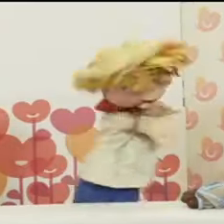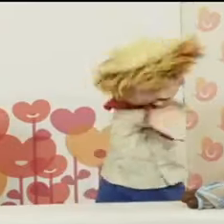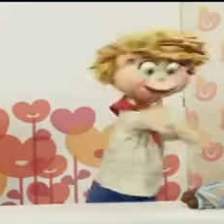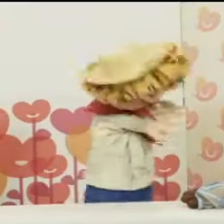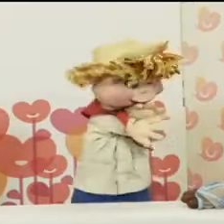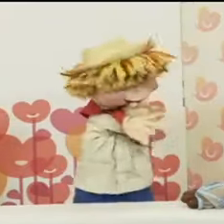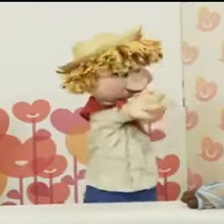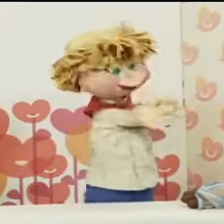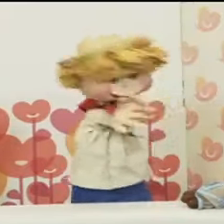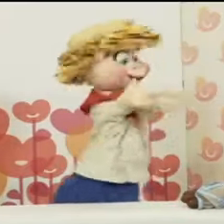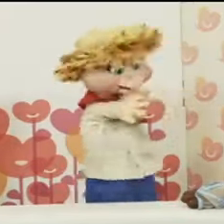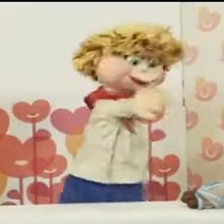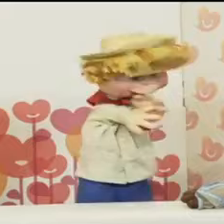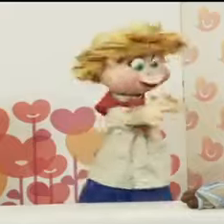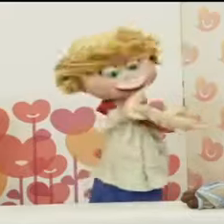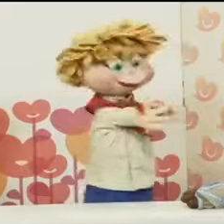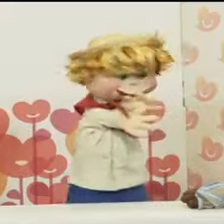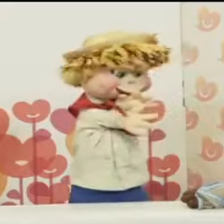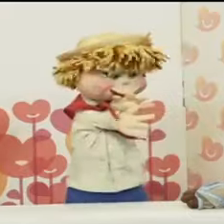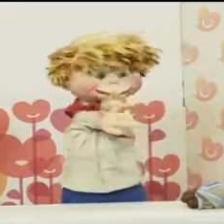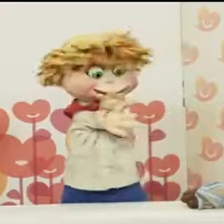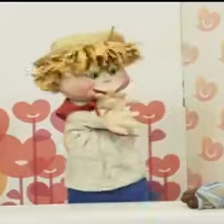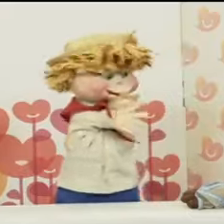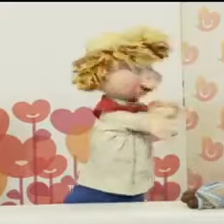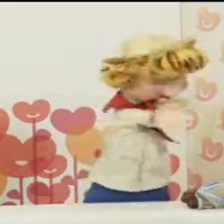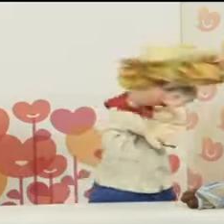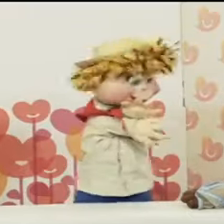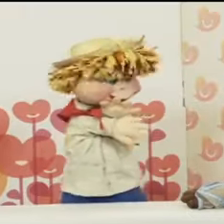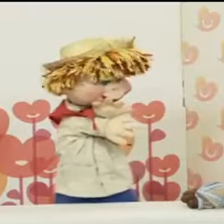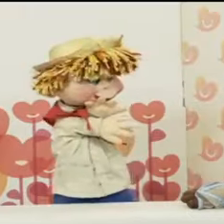¿Y este payasito quién lo habrá dejado ahí?